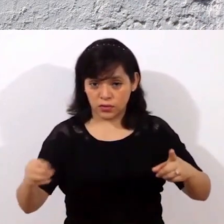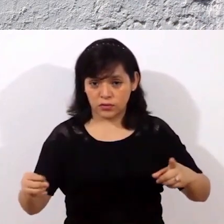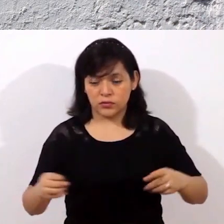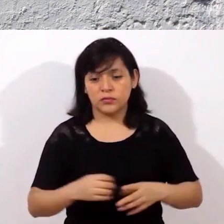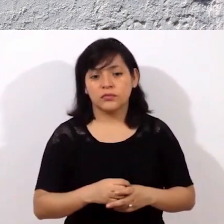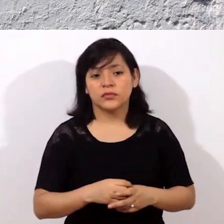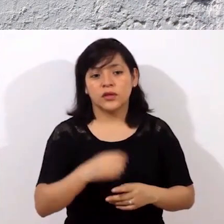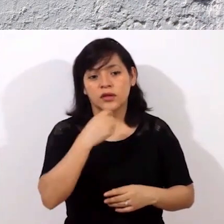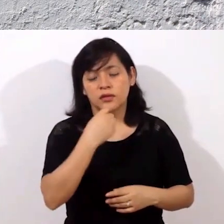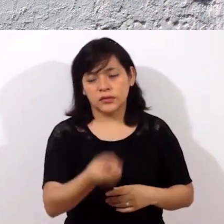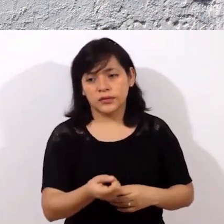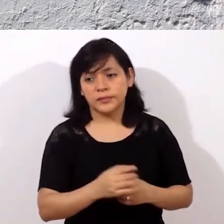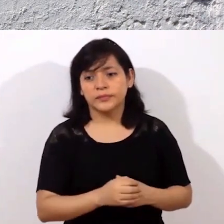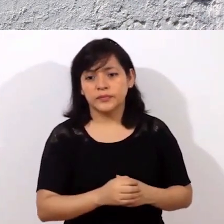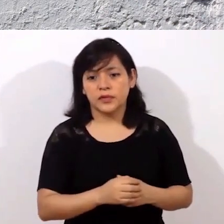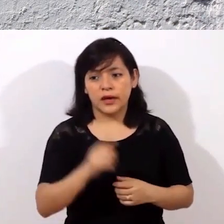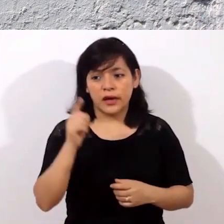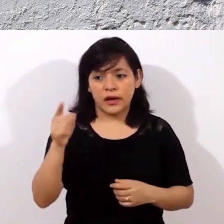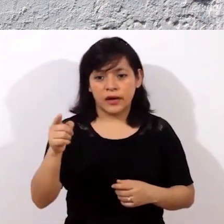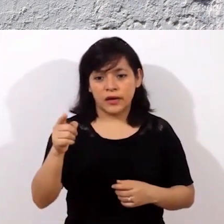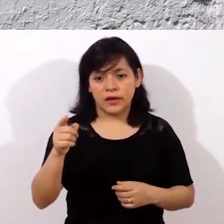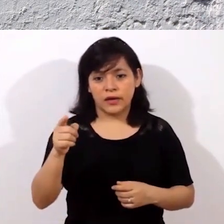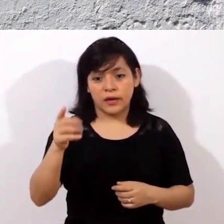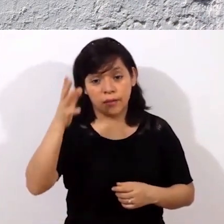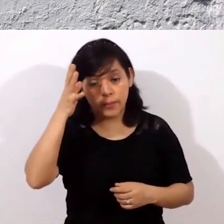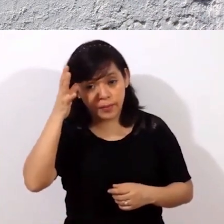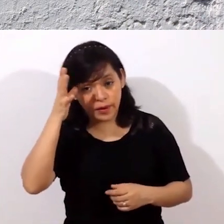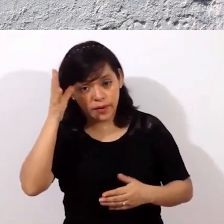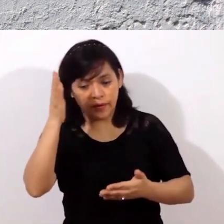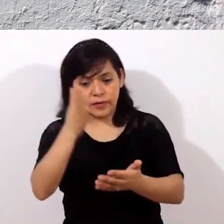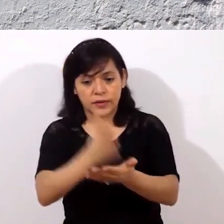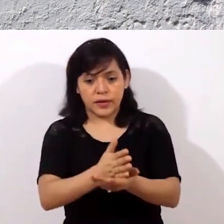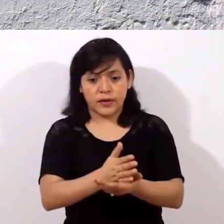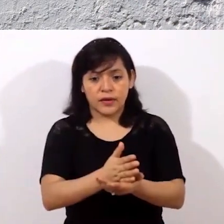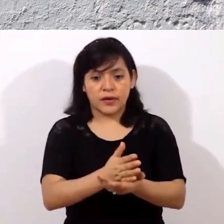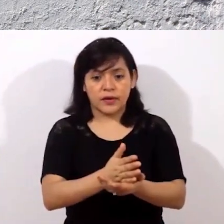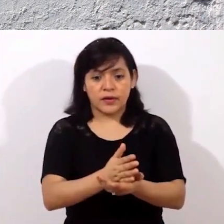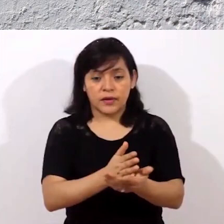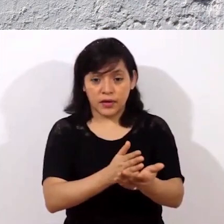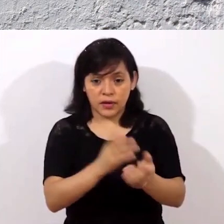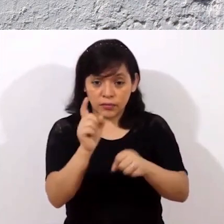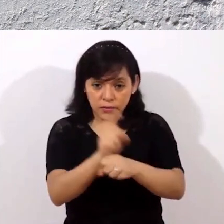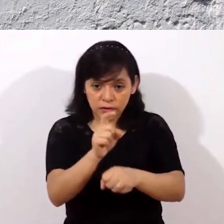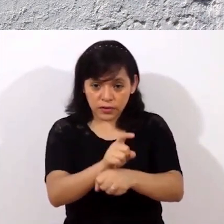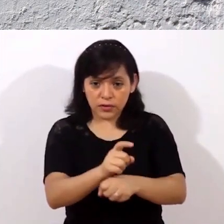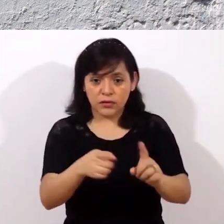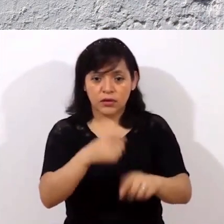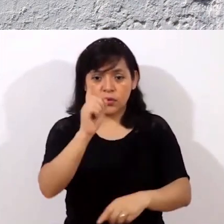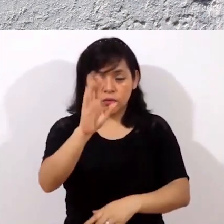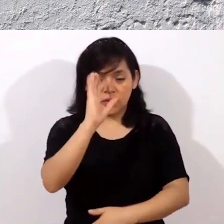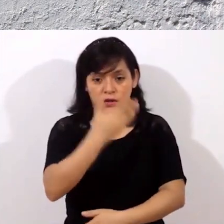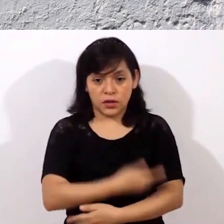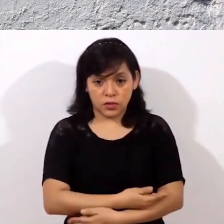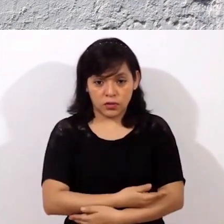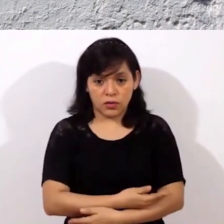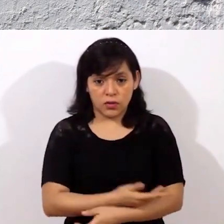el padre deja de corregir a un hijo rebelde cuando ha determinado desheredarlo.